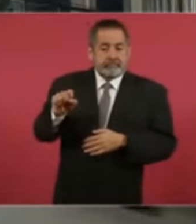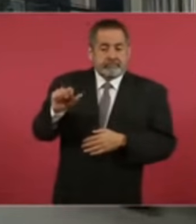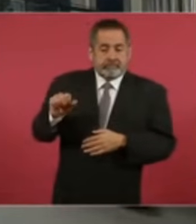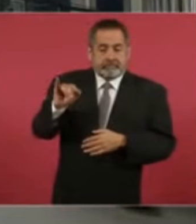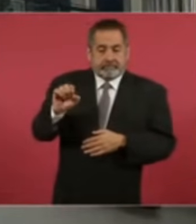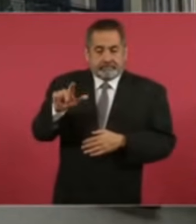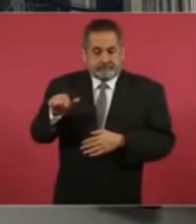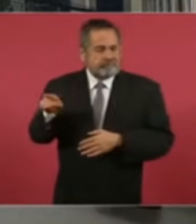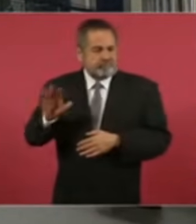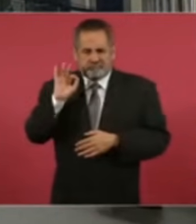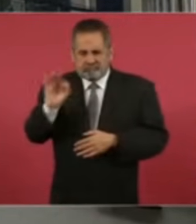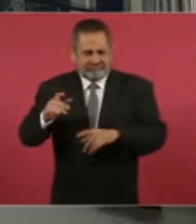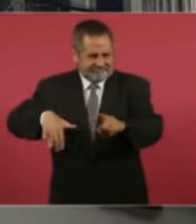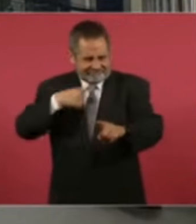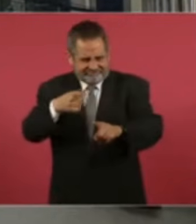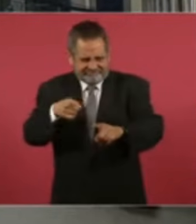que tú mencionas,